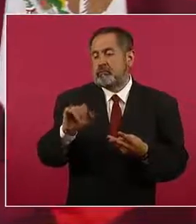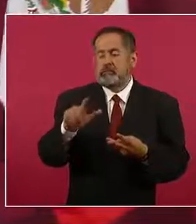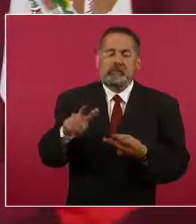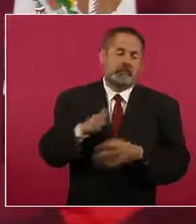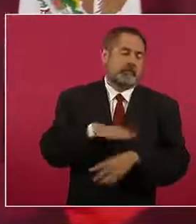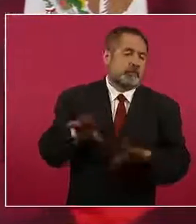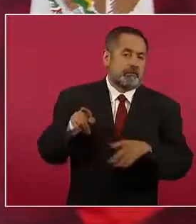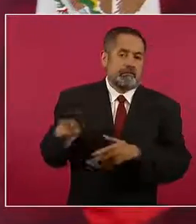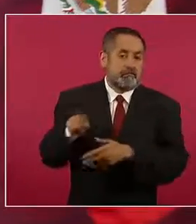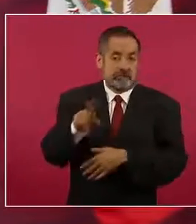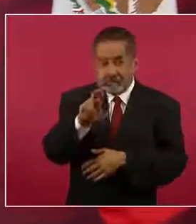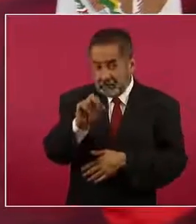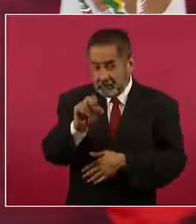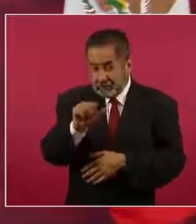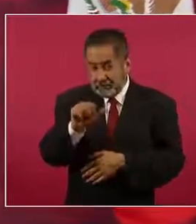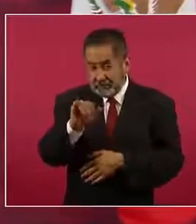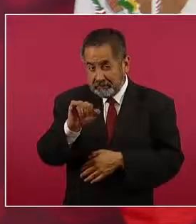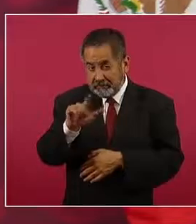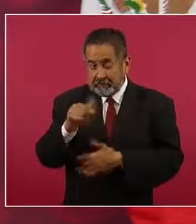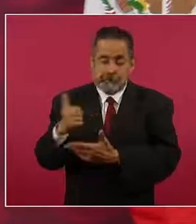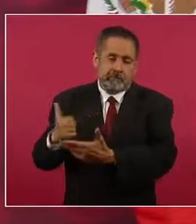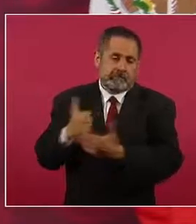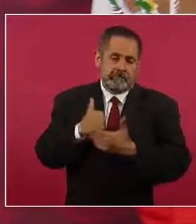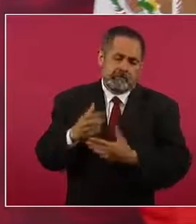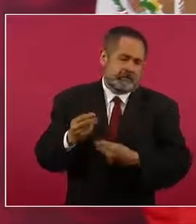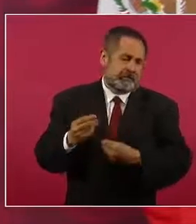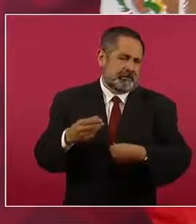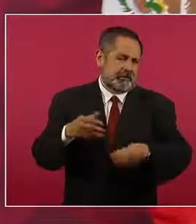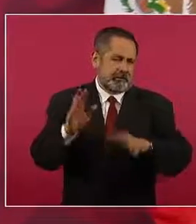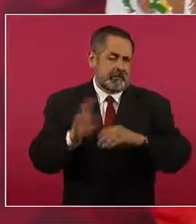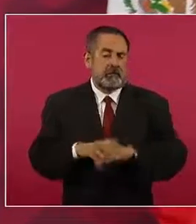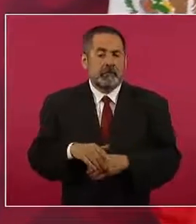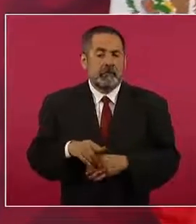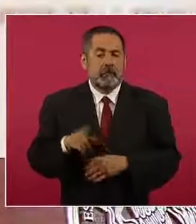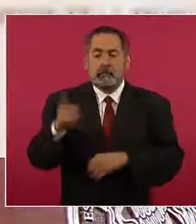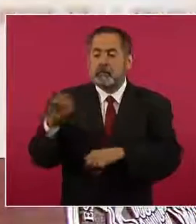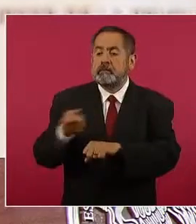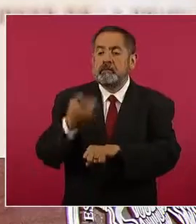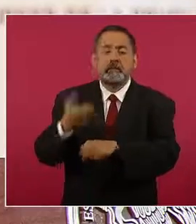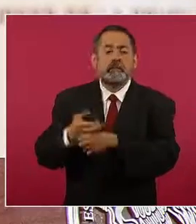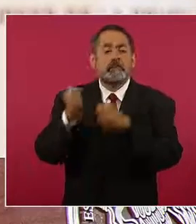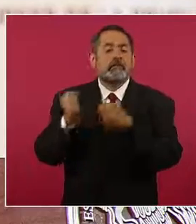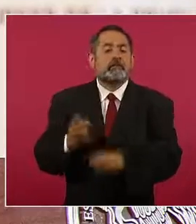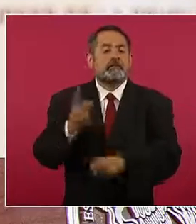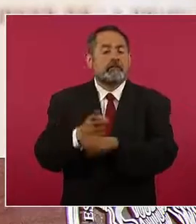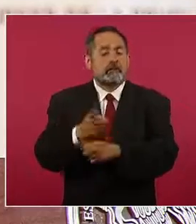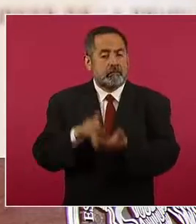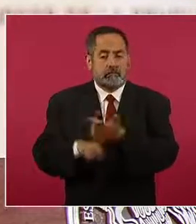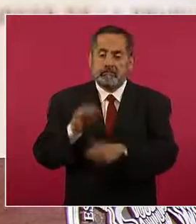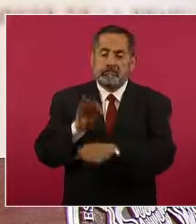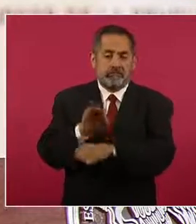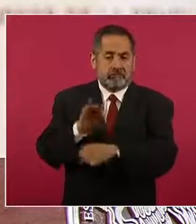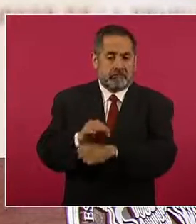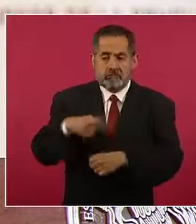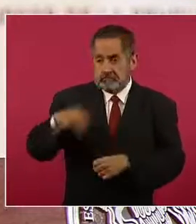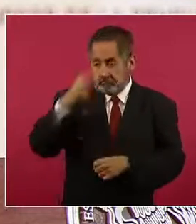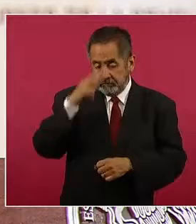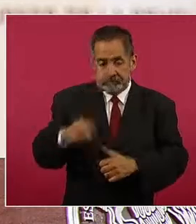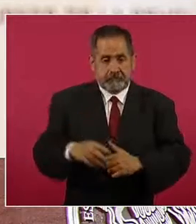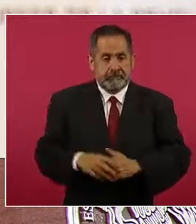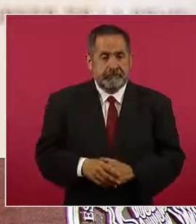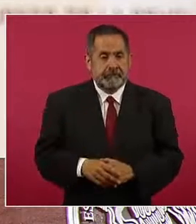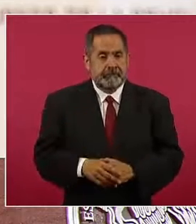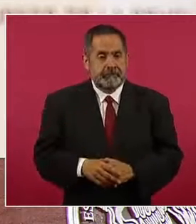me ayuda muchísimo, mucho. La secretaria de Seguridad Pública y Protección Ciudadana,